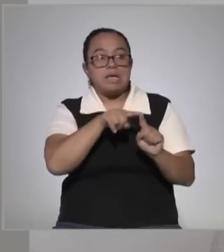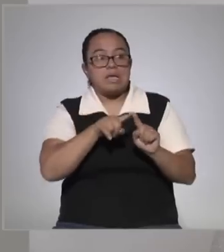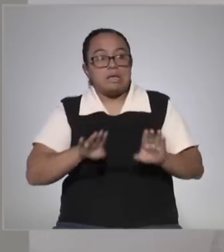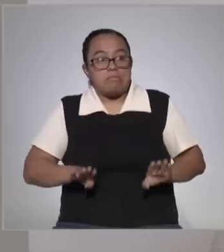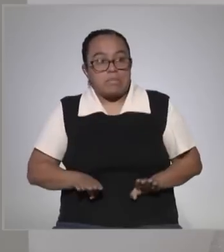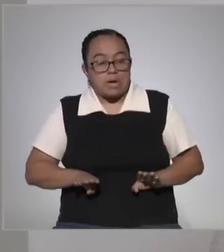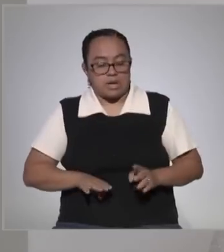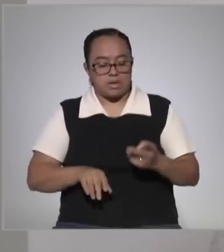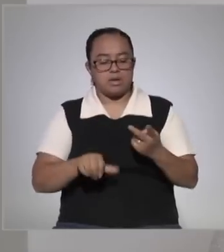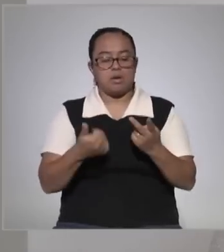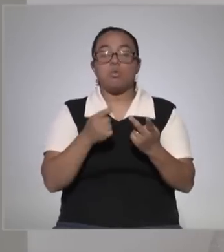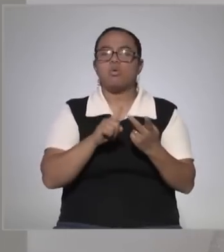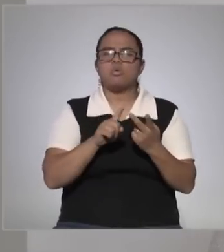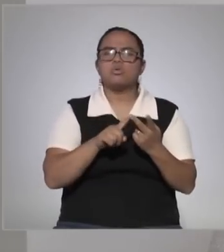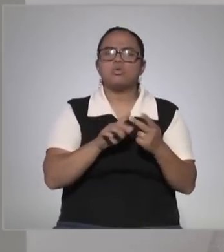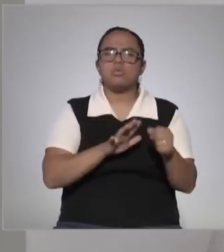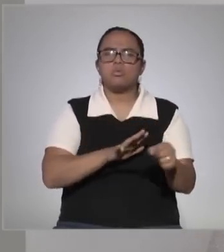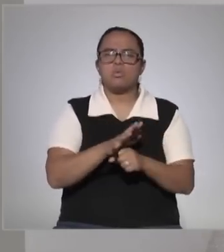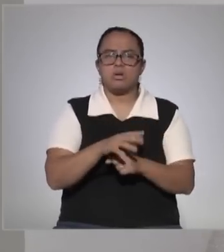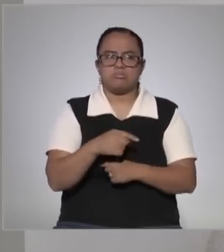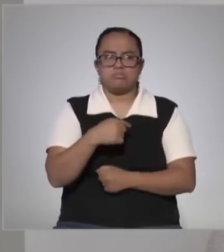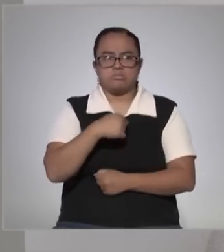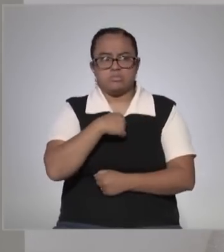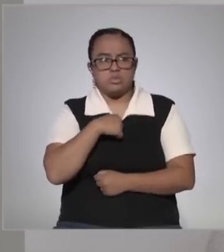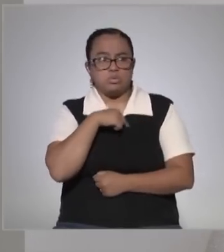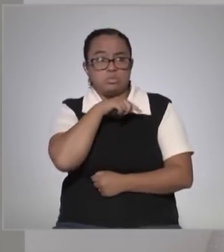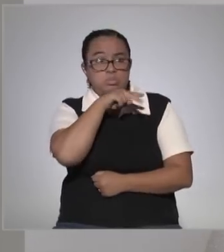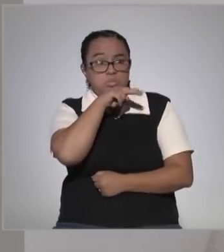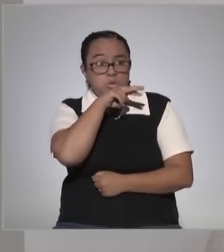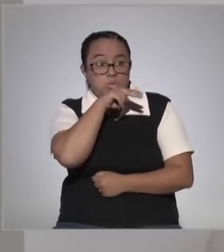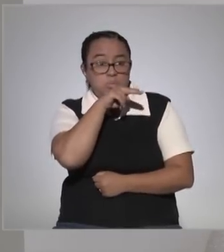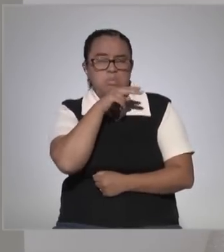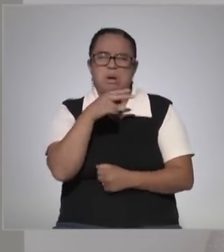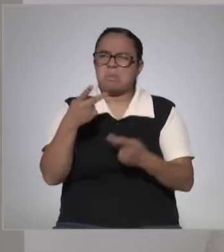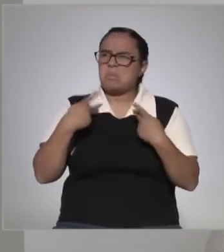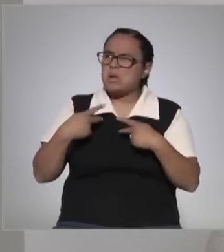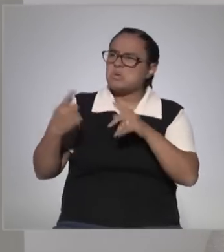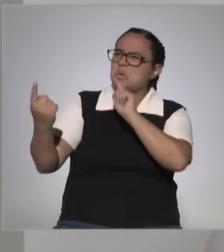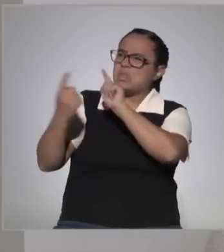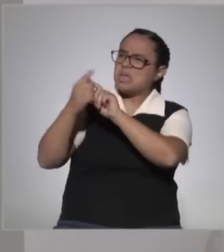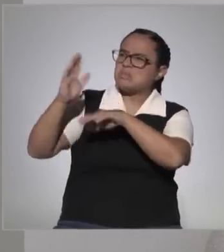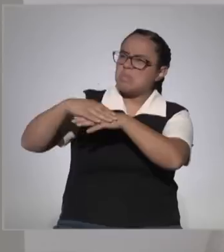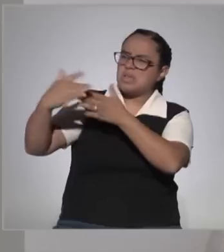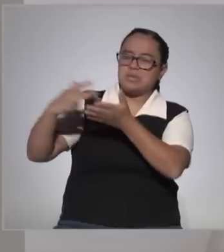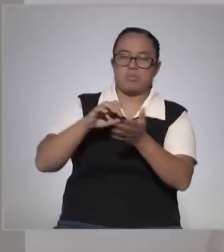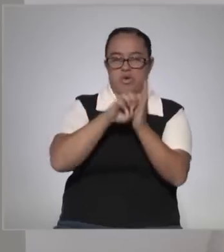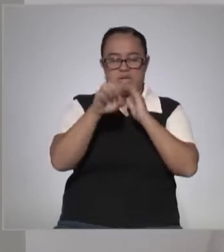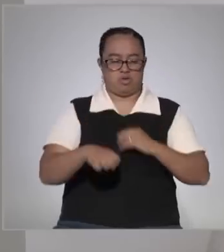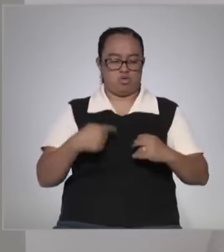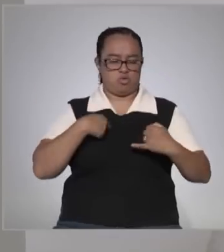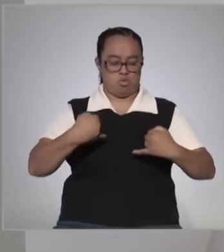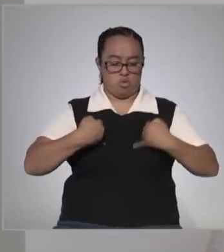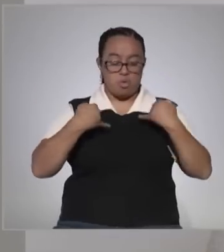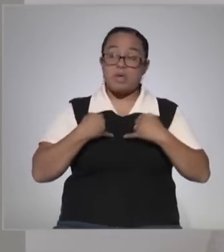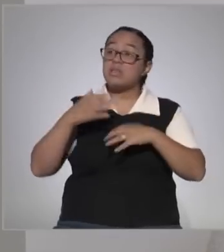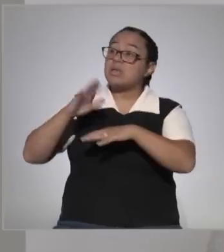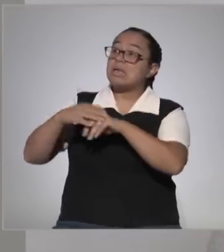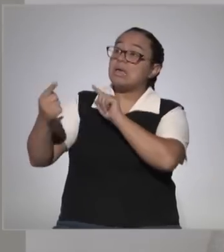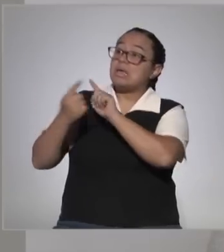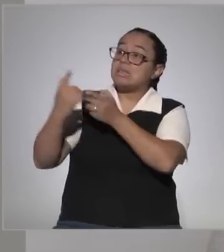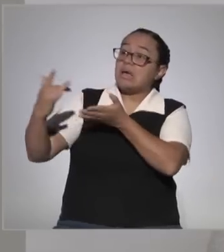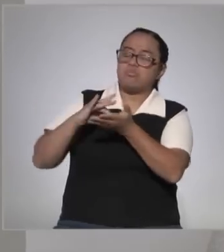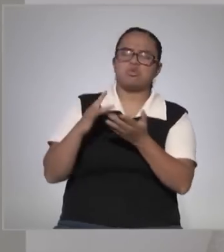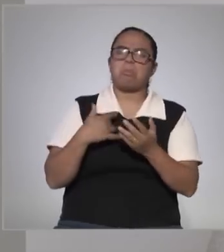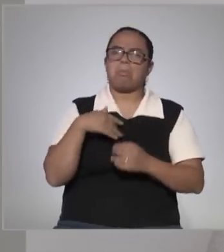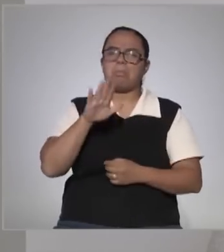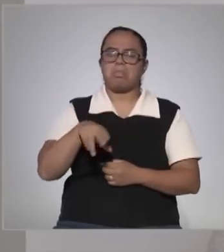no nos preocupamos por generar redes de apoyo cuando somos jóvenes y cuando somos mayores. Y la otra